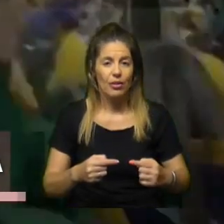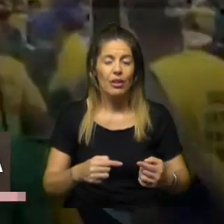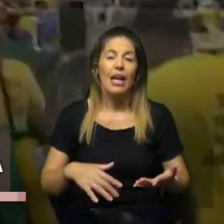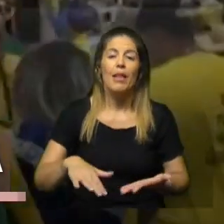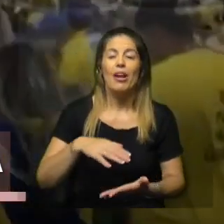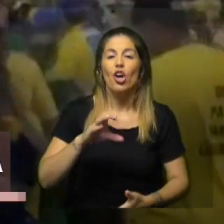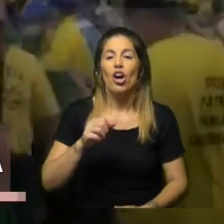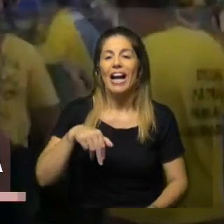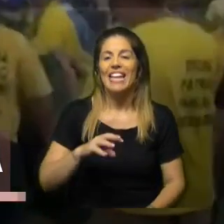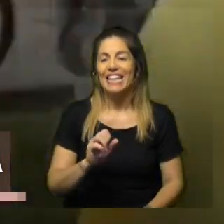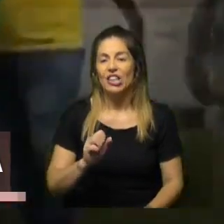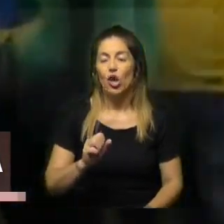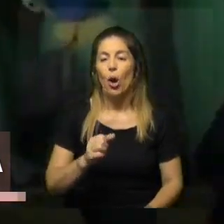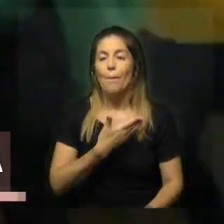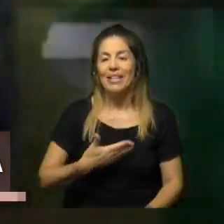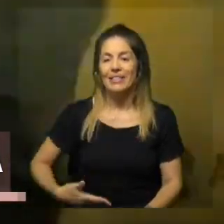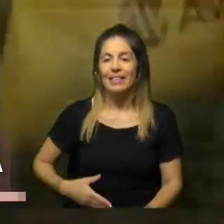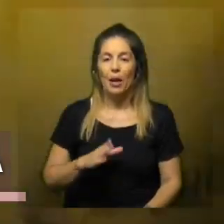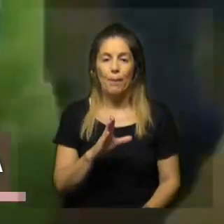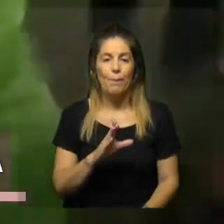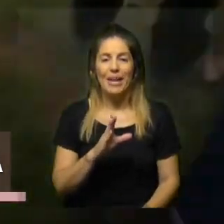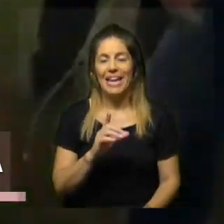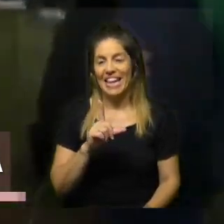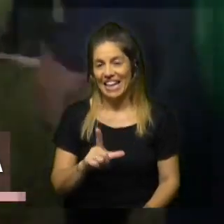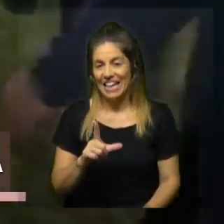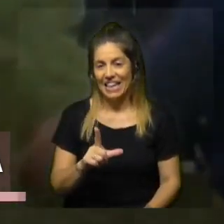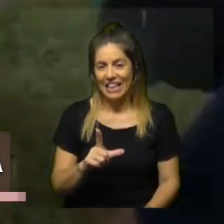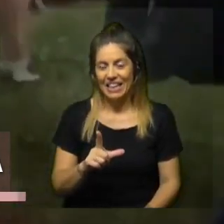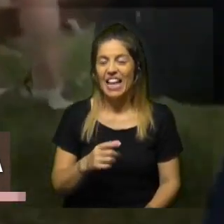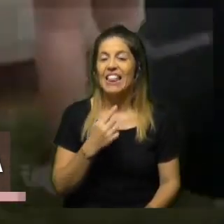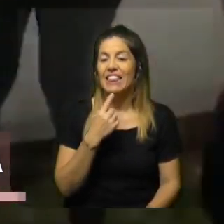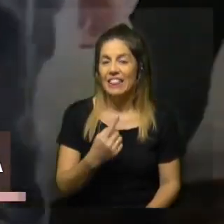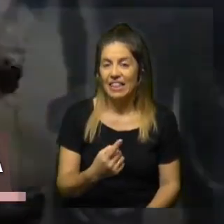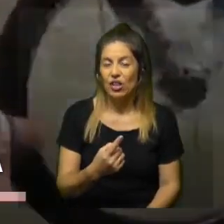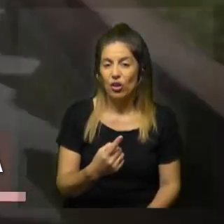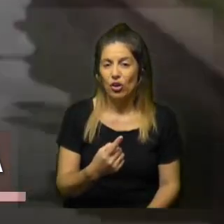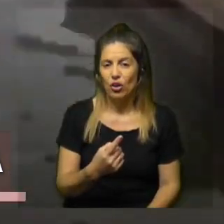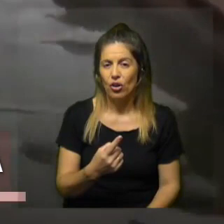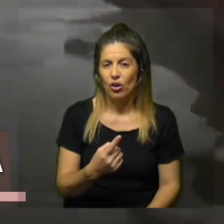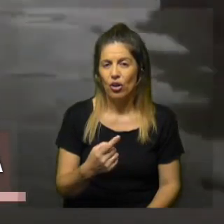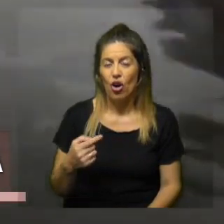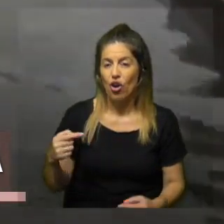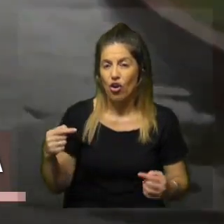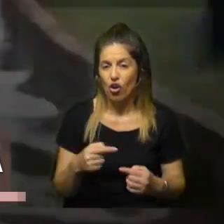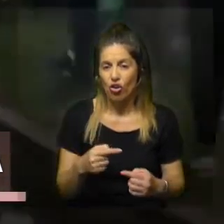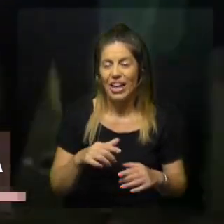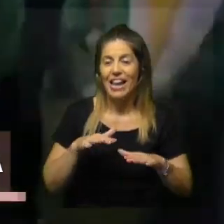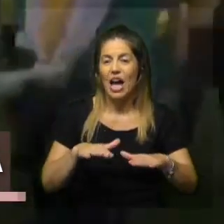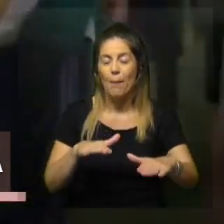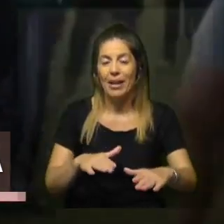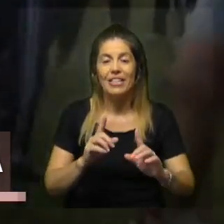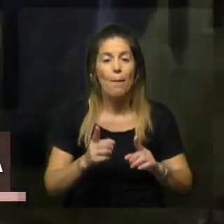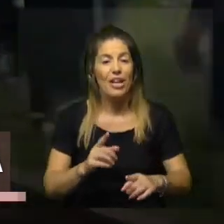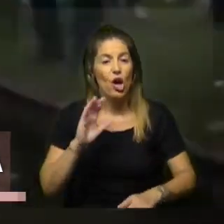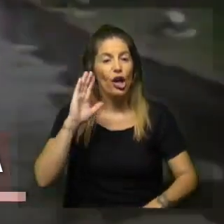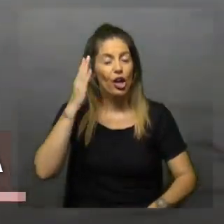Costanetto, presidente del PL, del Partido Liberal, Partido Nacionalista Bolsonaro, señaló, repudió las marchas, pero reconoció el